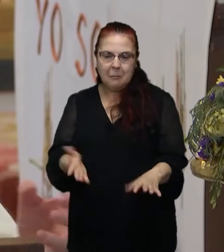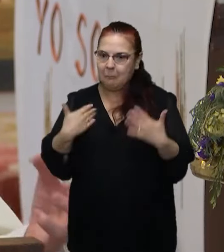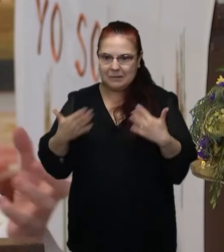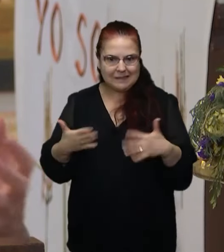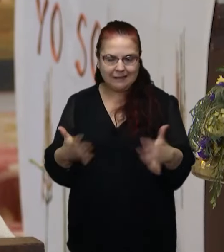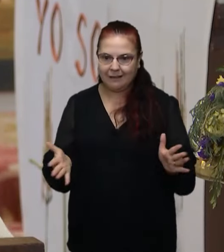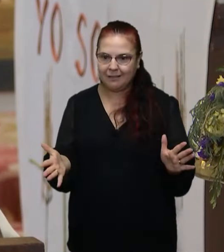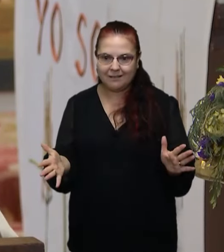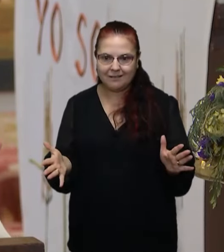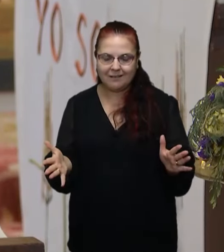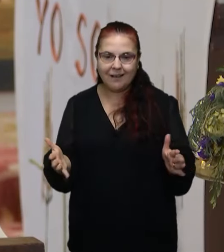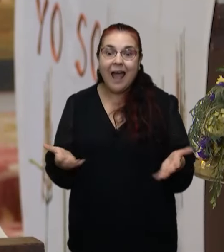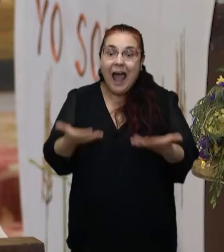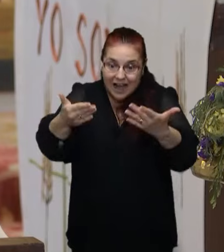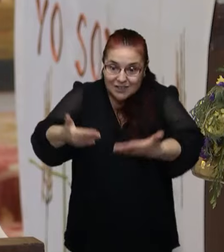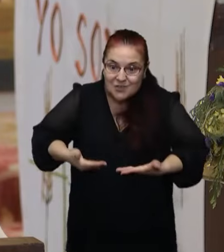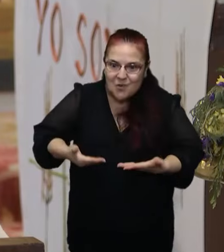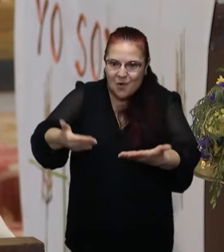Y siempre con ayuda,